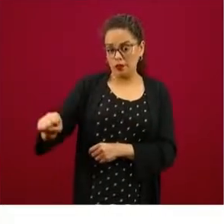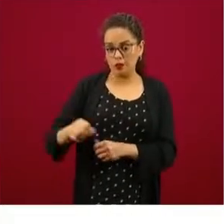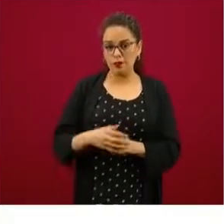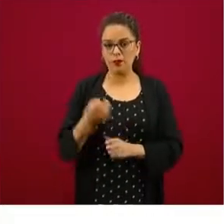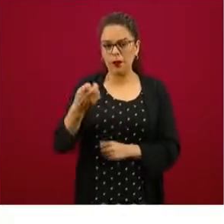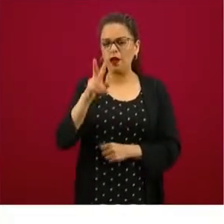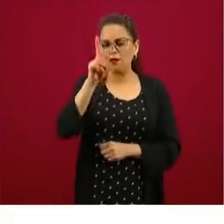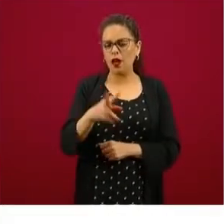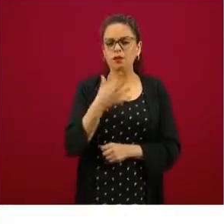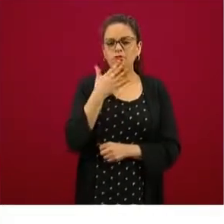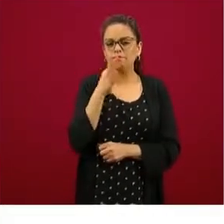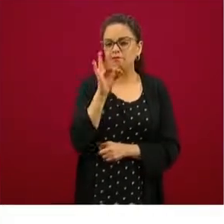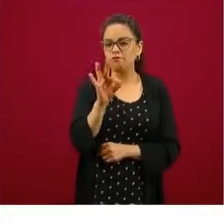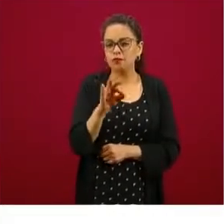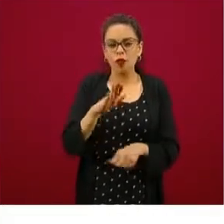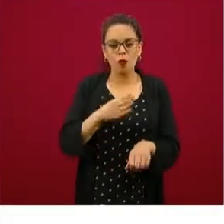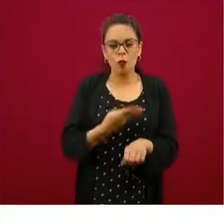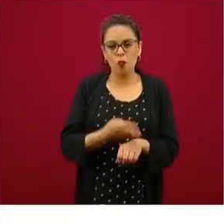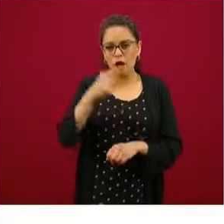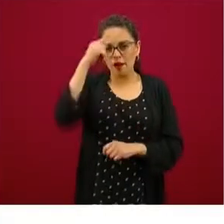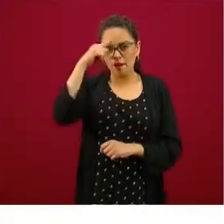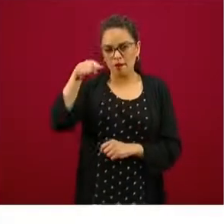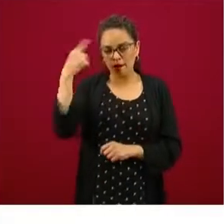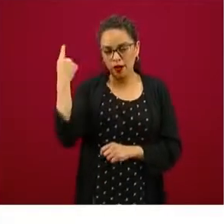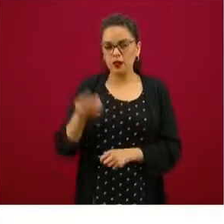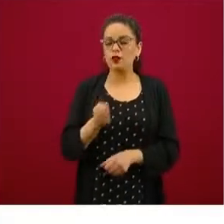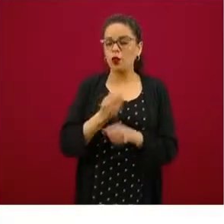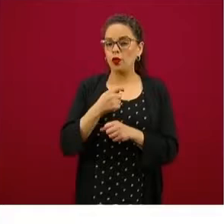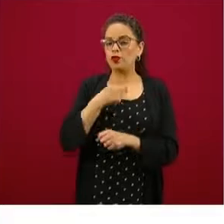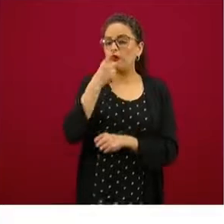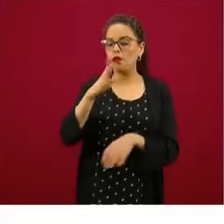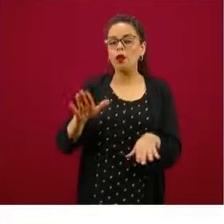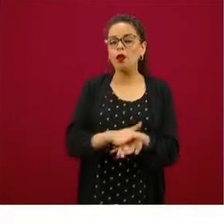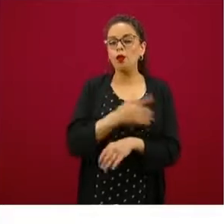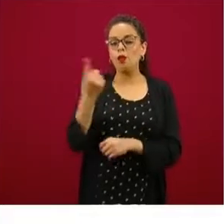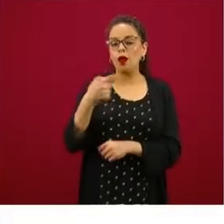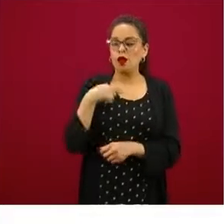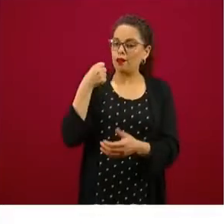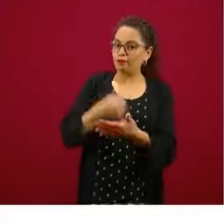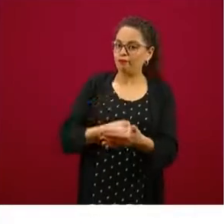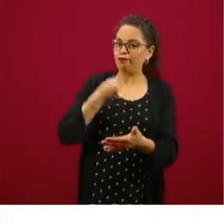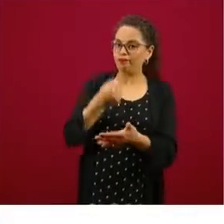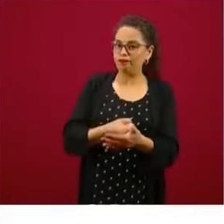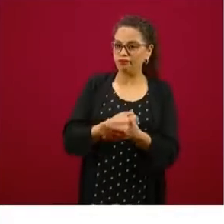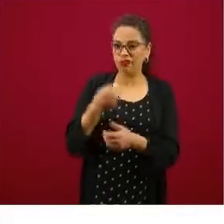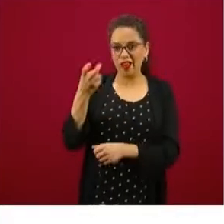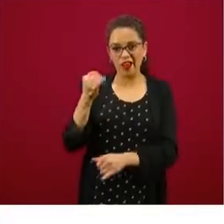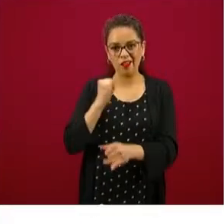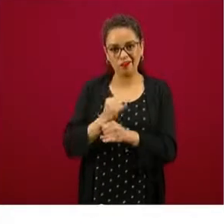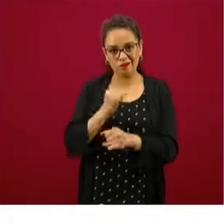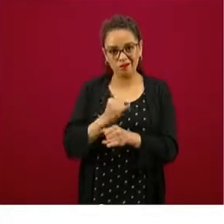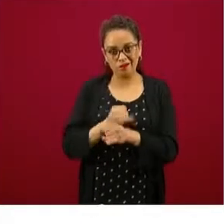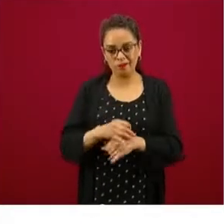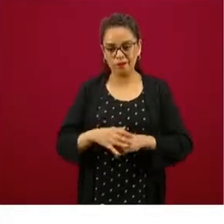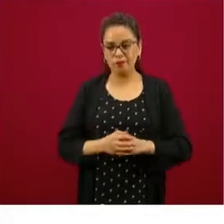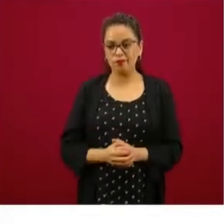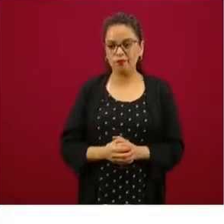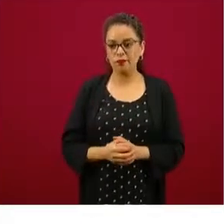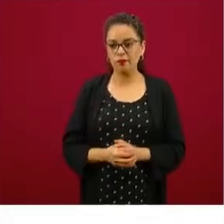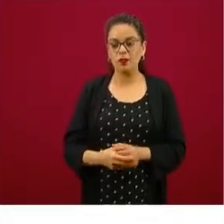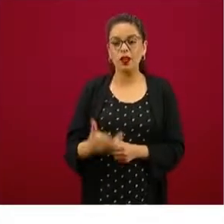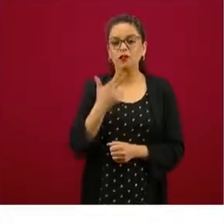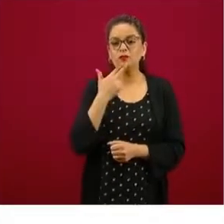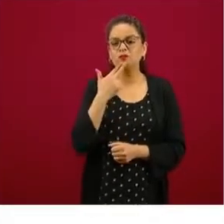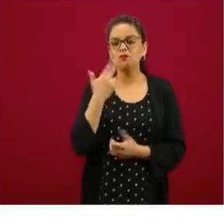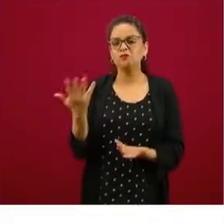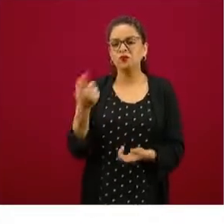les quiero explicar por qué hemos insistido tanto en esta plataforma, aunque haya servido solamente durante 2 semanas para 3 sectores de la